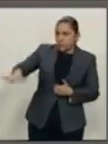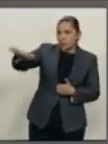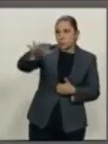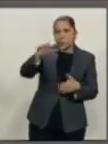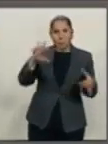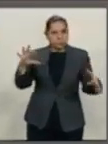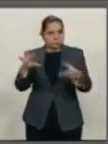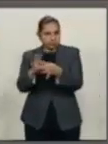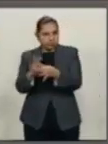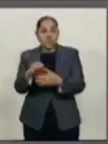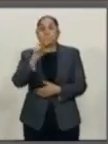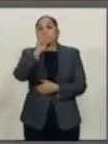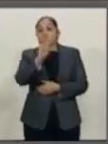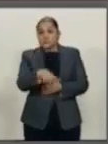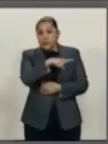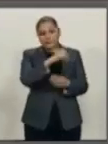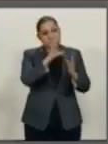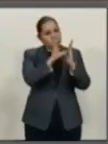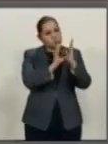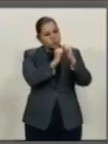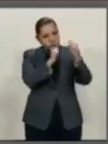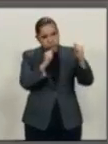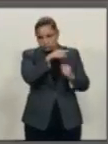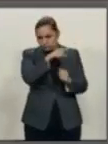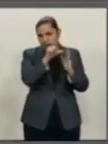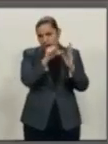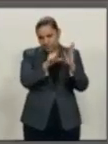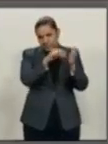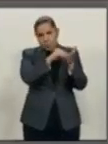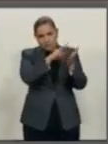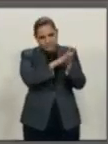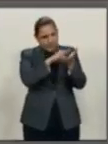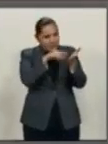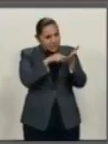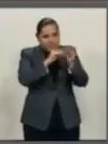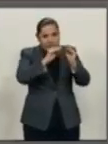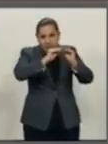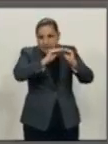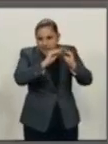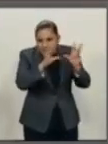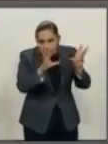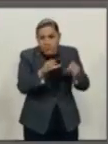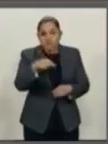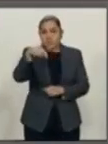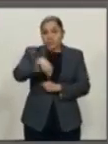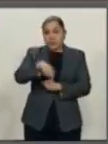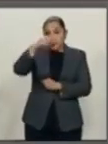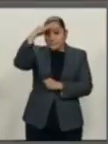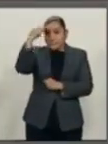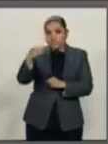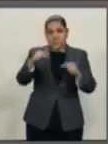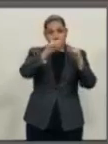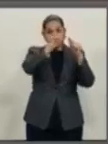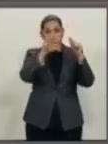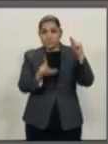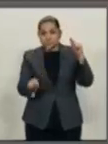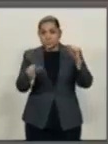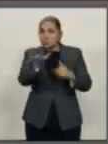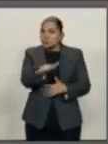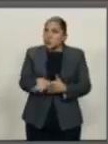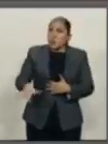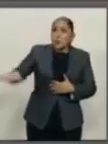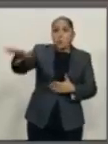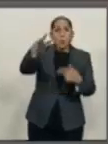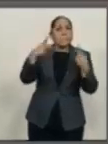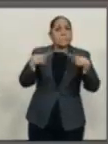nuestra Carta Magna establece perfectamente que en los Estados Unidos mexicanos todas las personas gozarán de los